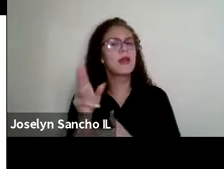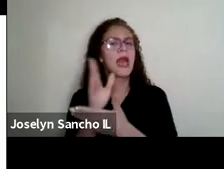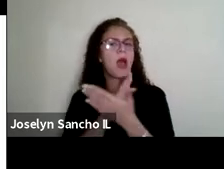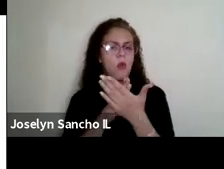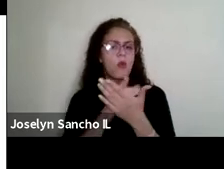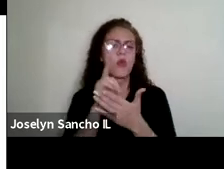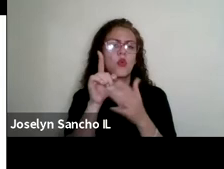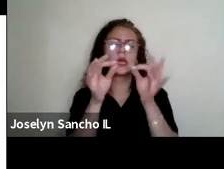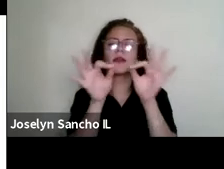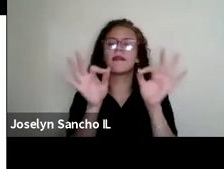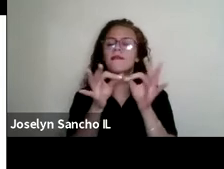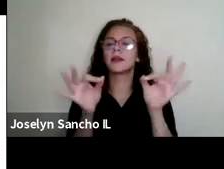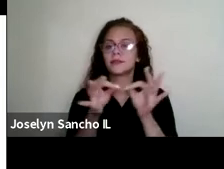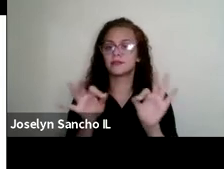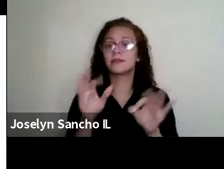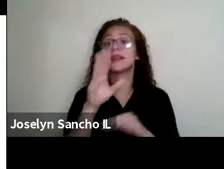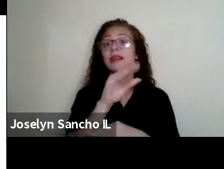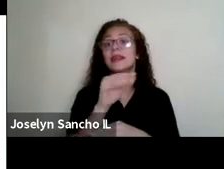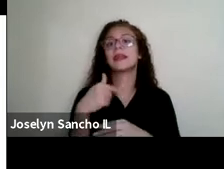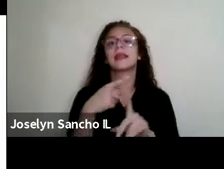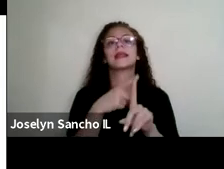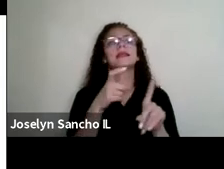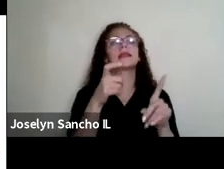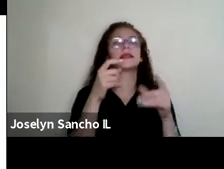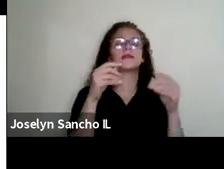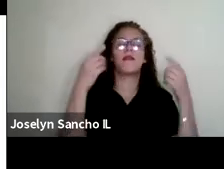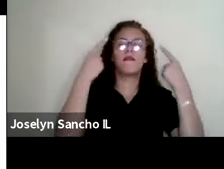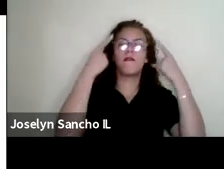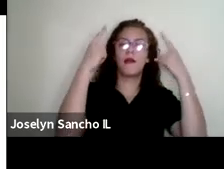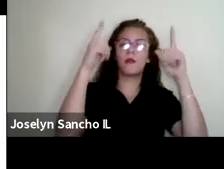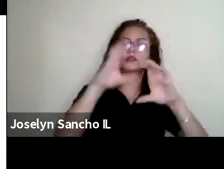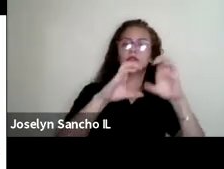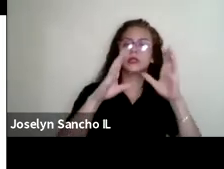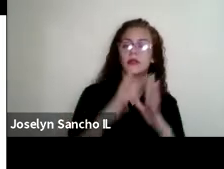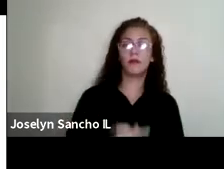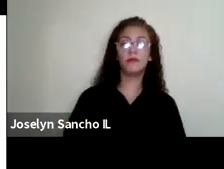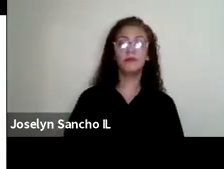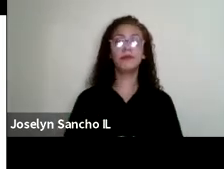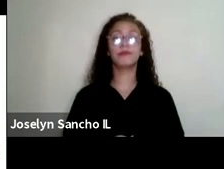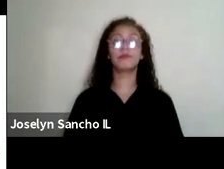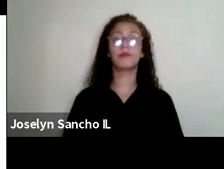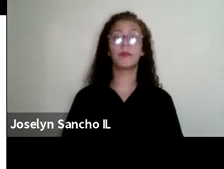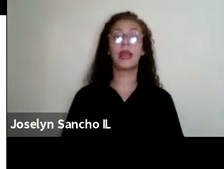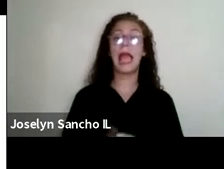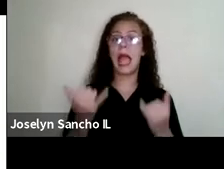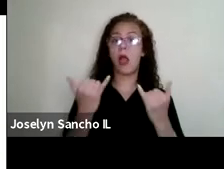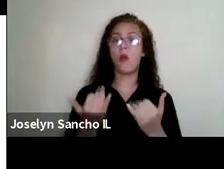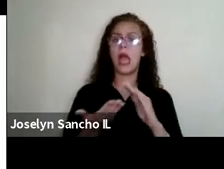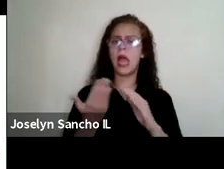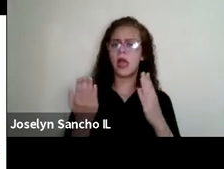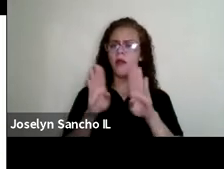esos extractos que vienen de científicos muy renombrados. Ahora, ya casi cerrando,